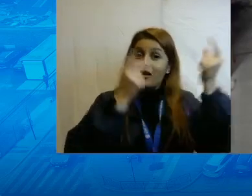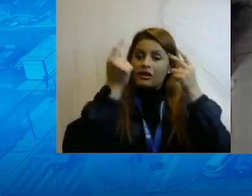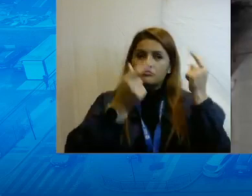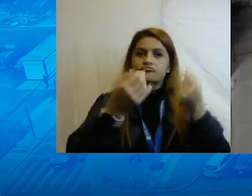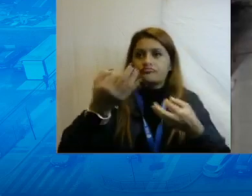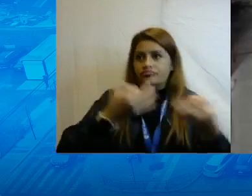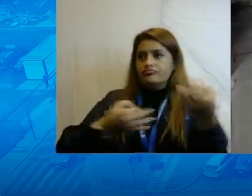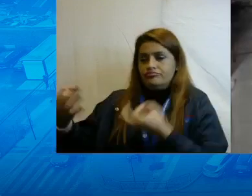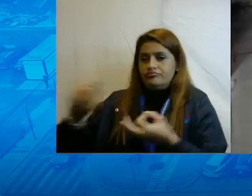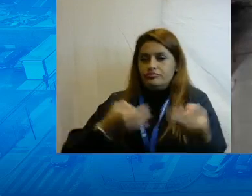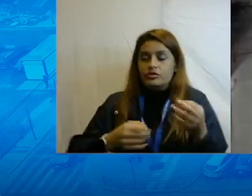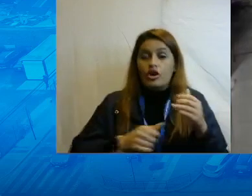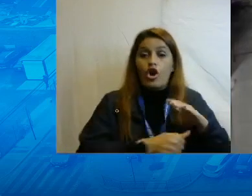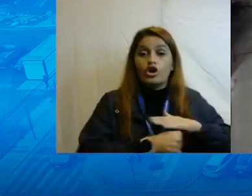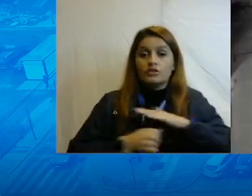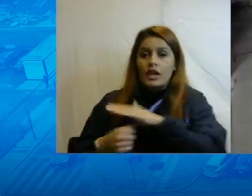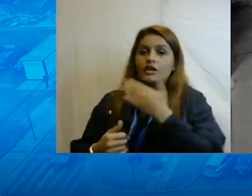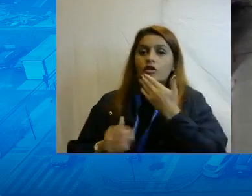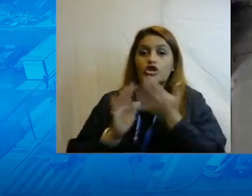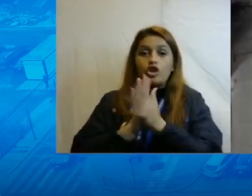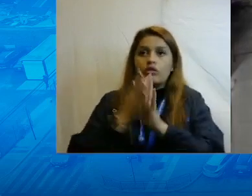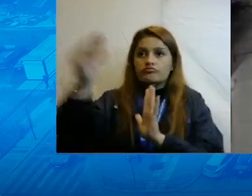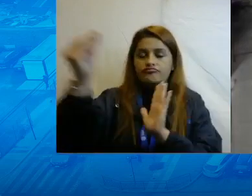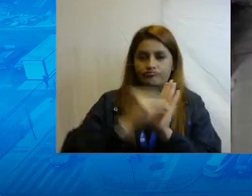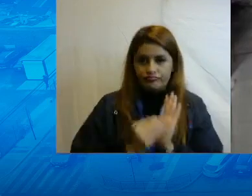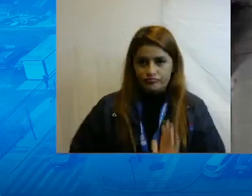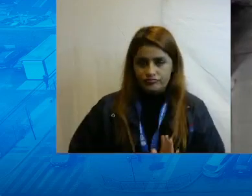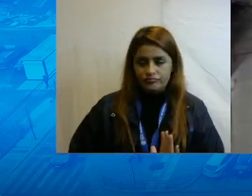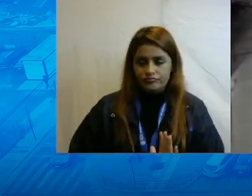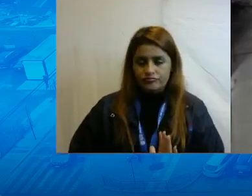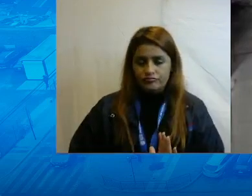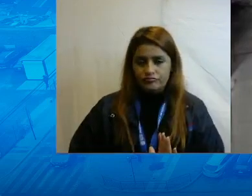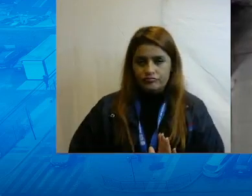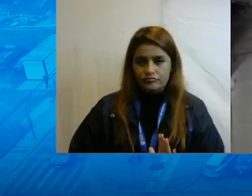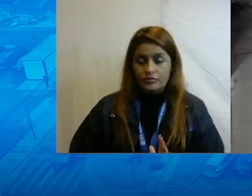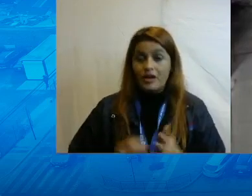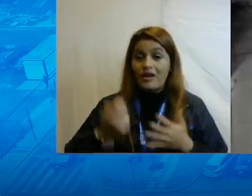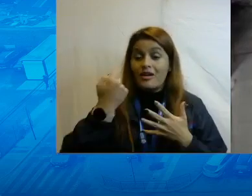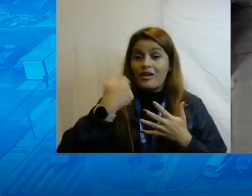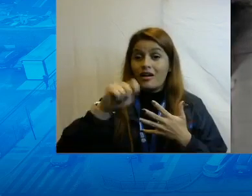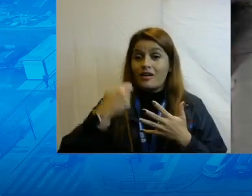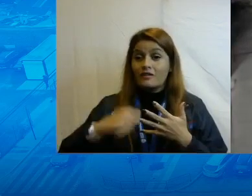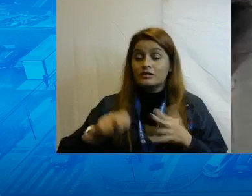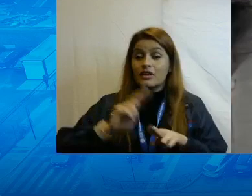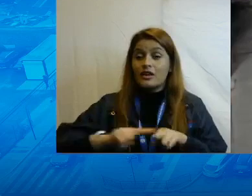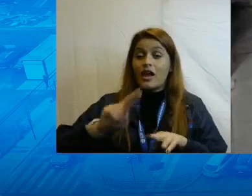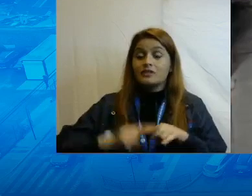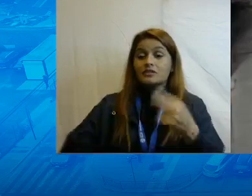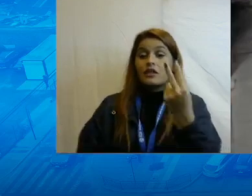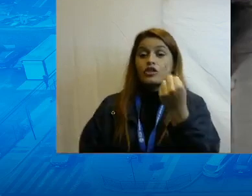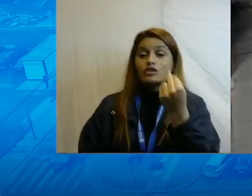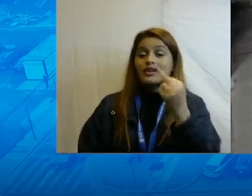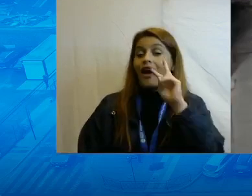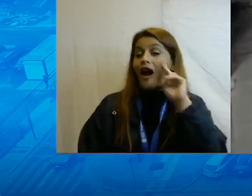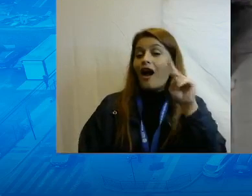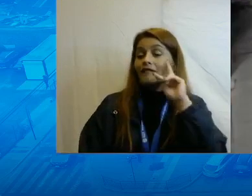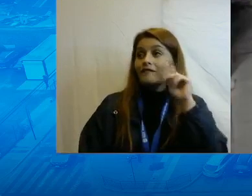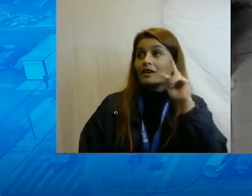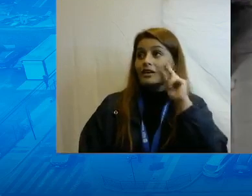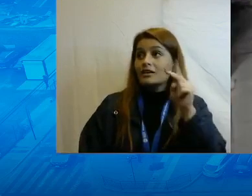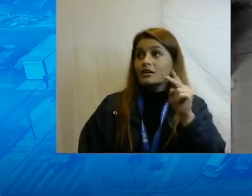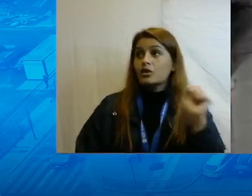concejales nos hicieron y quisimos incorporarlas todas. En esta revisión que hicimos el 12 de abril, en conjunto